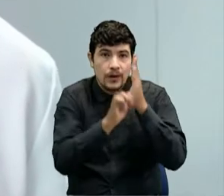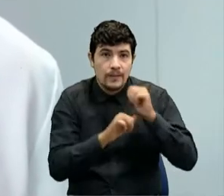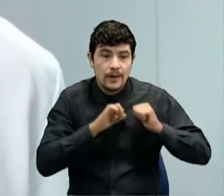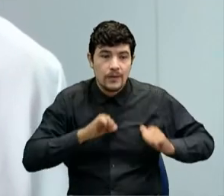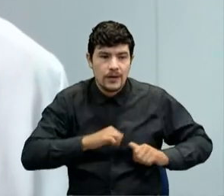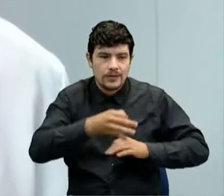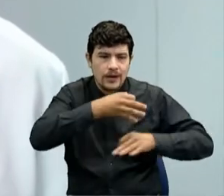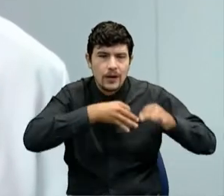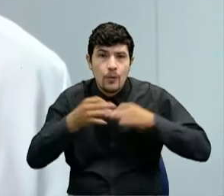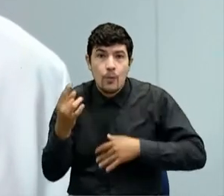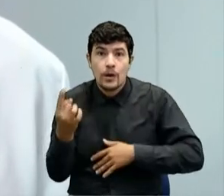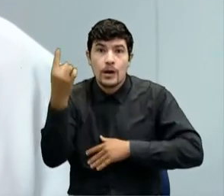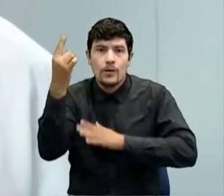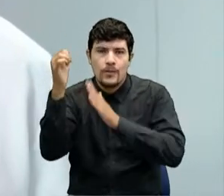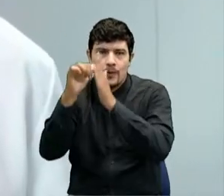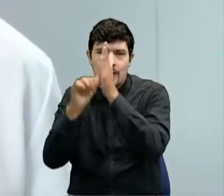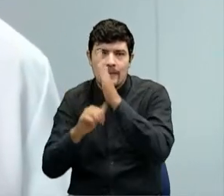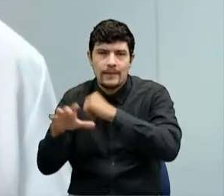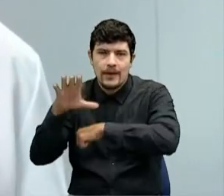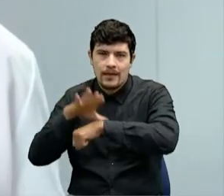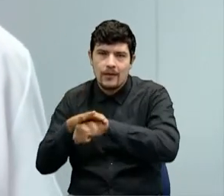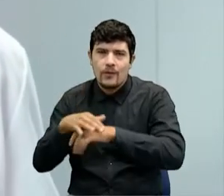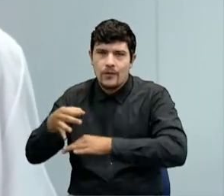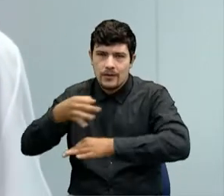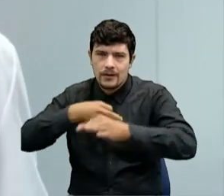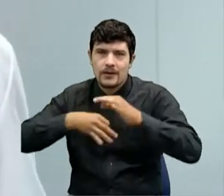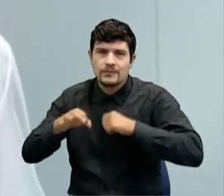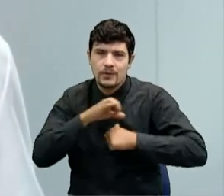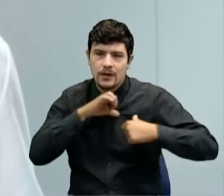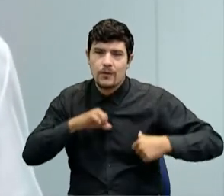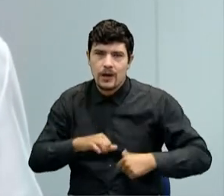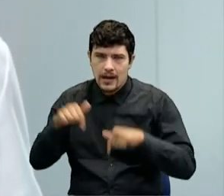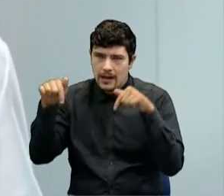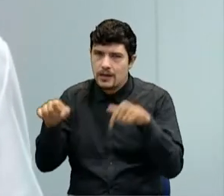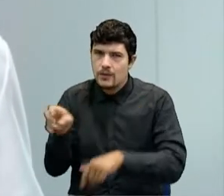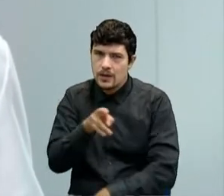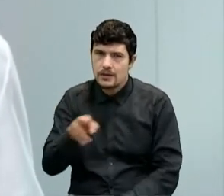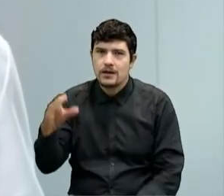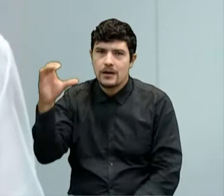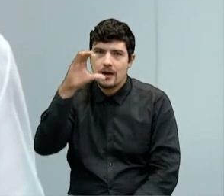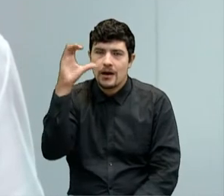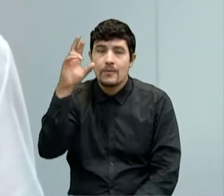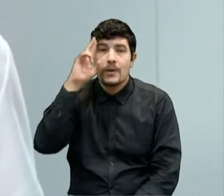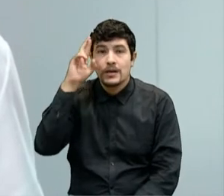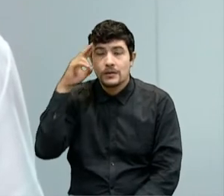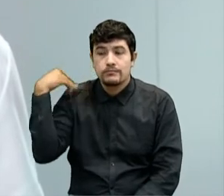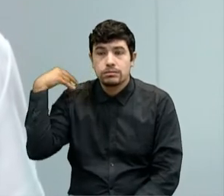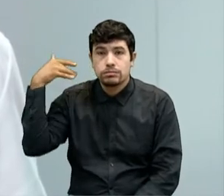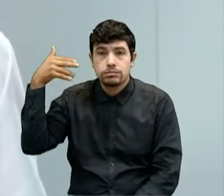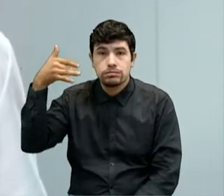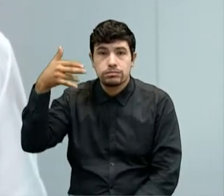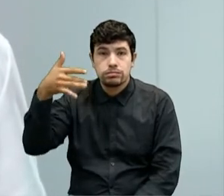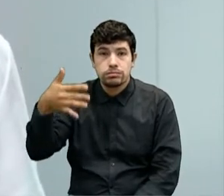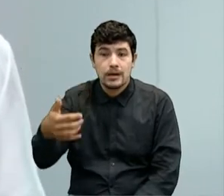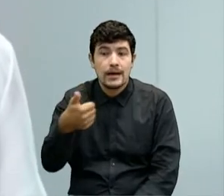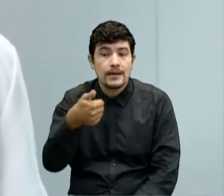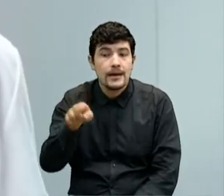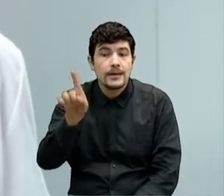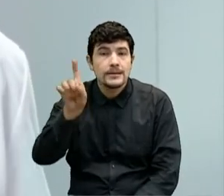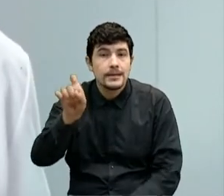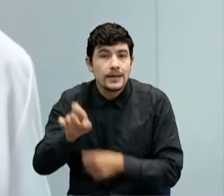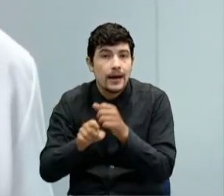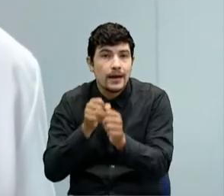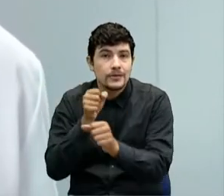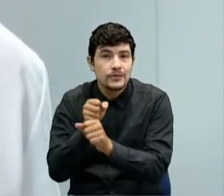todo el nororiente colombiano. Así que hemos, durante estos cerca de 16 años y 200 trasplantes, beneficiado a la población,